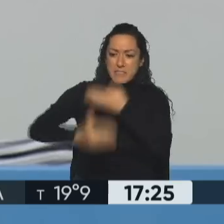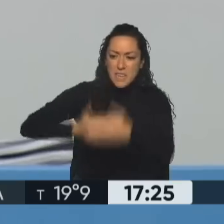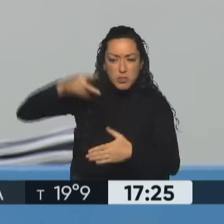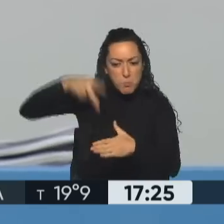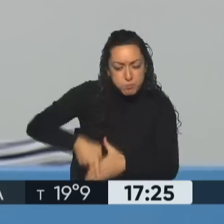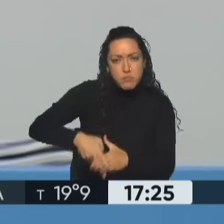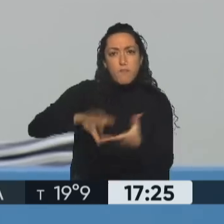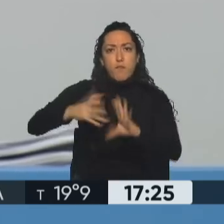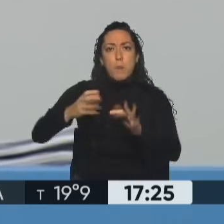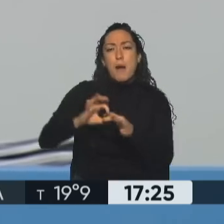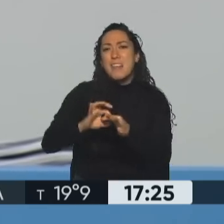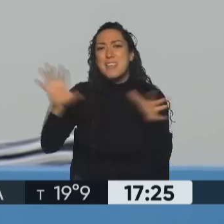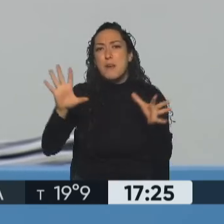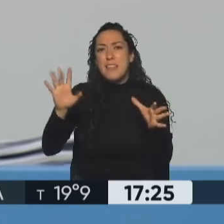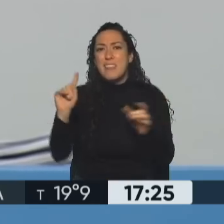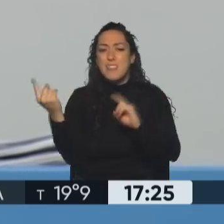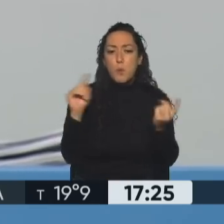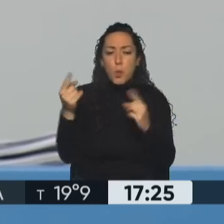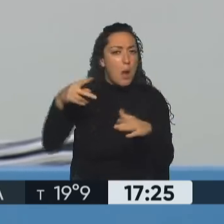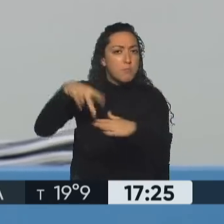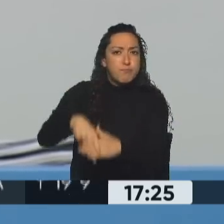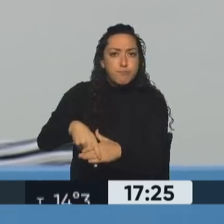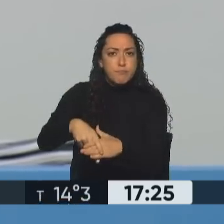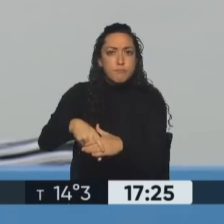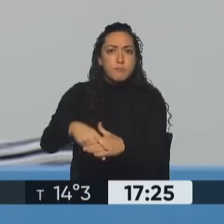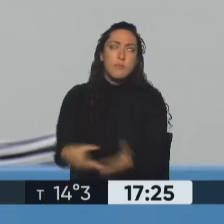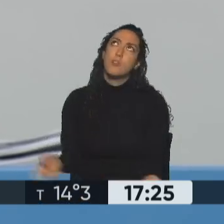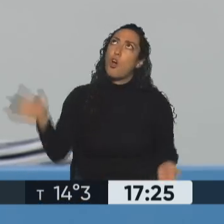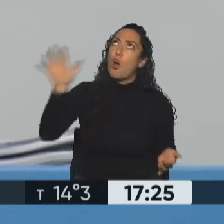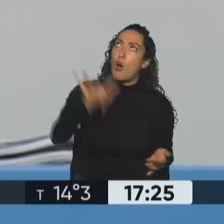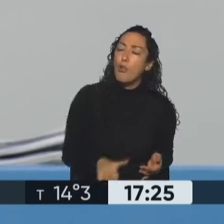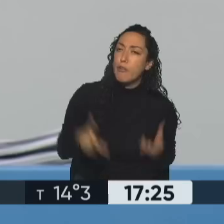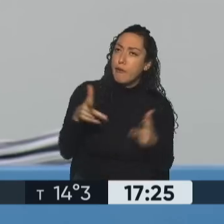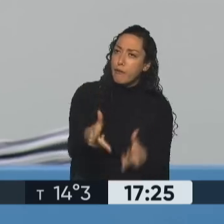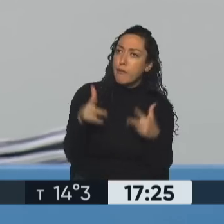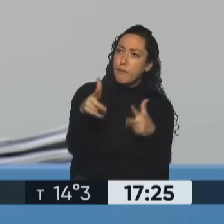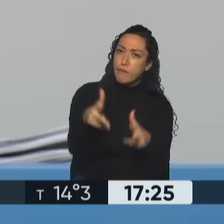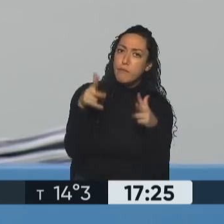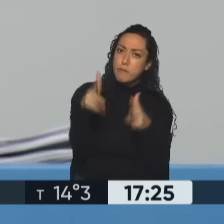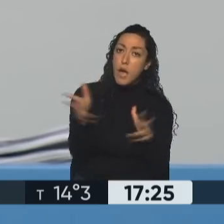de las libertades individuales. Lo escuchamos todos los días. Pero